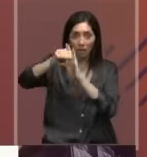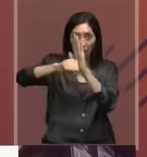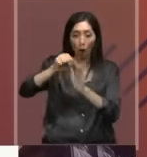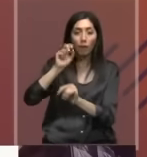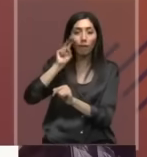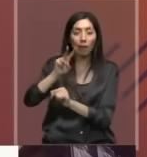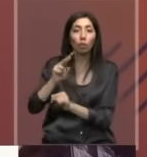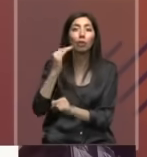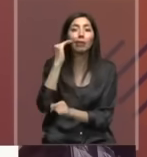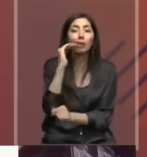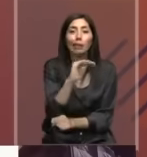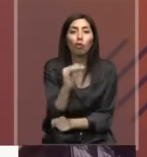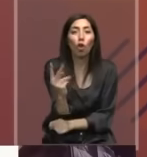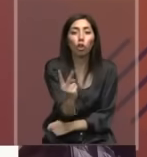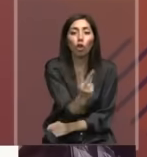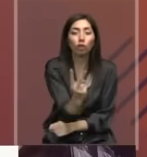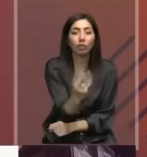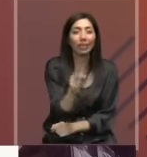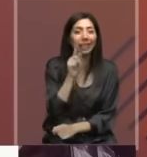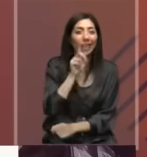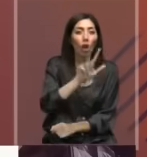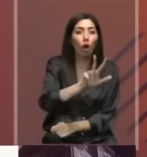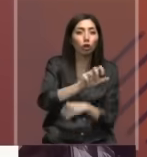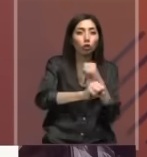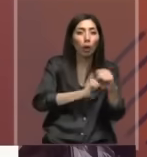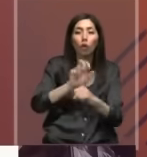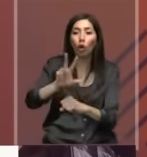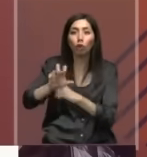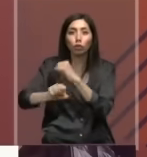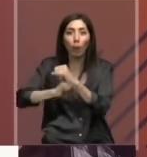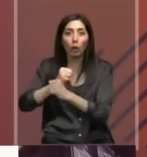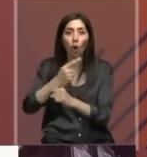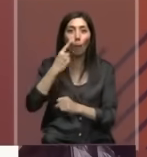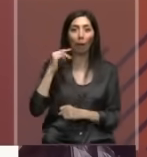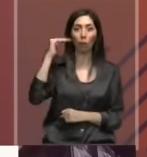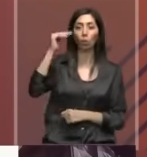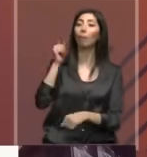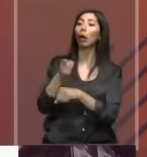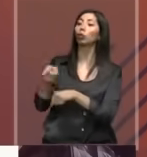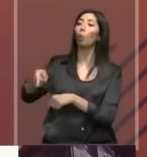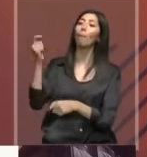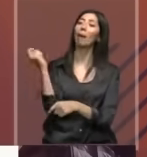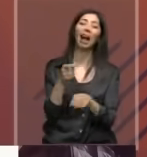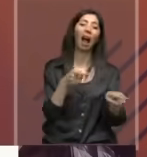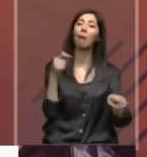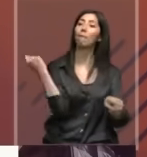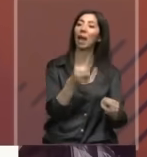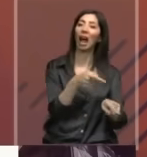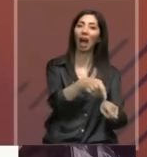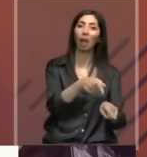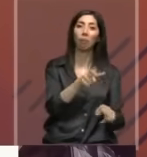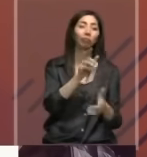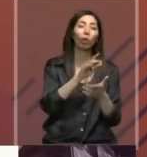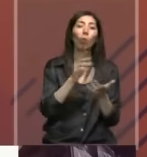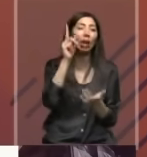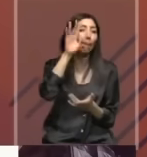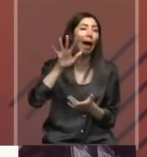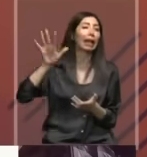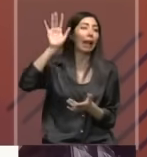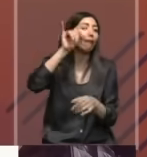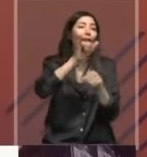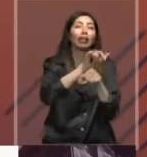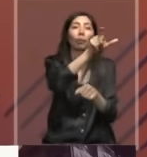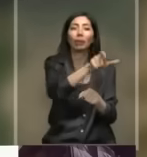identificar a 2 niños de apenas 8 años que reciben la instrucción de golpear con un cinturón a una persona secuestrada que pertenece a la banda rival